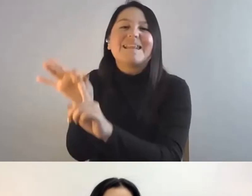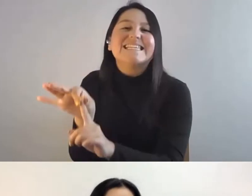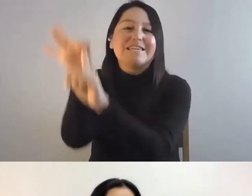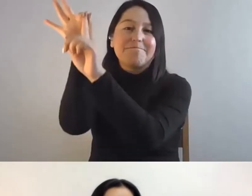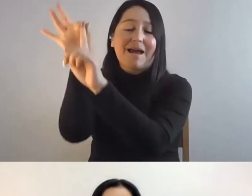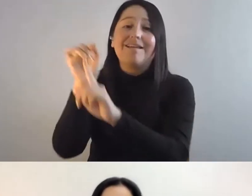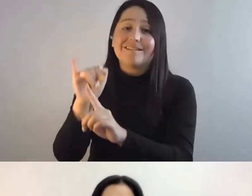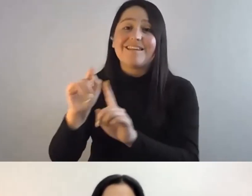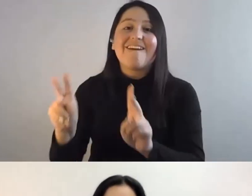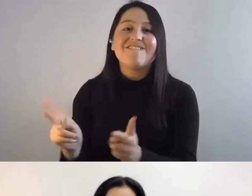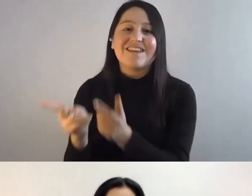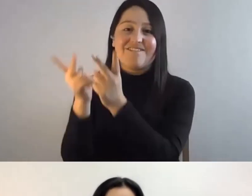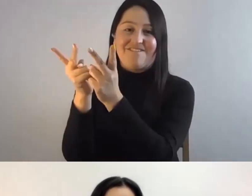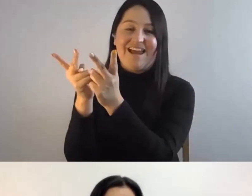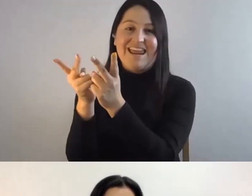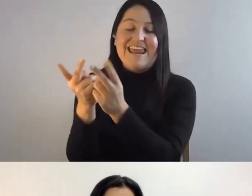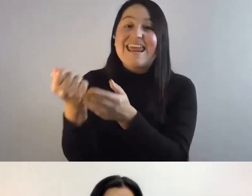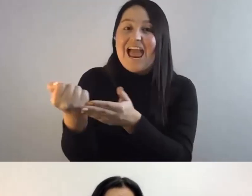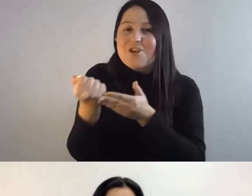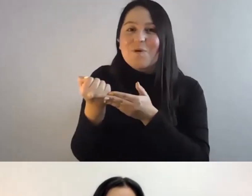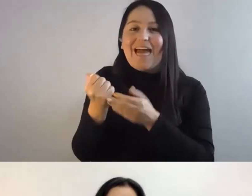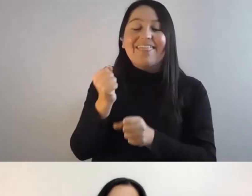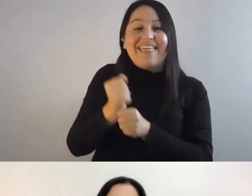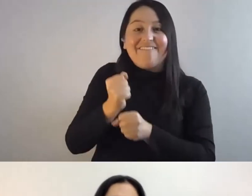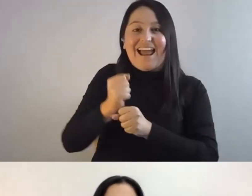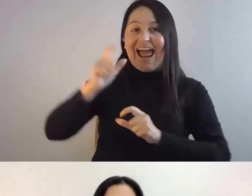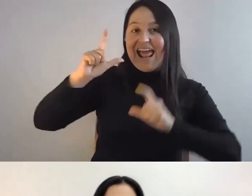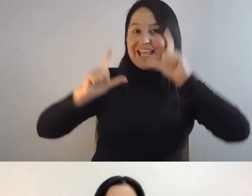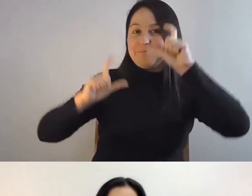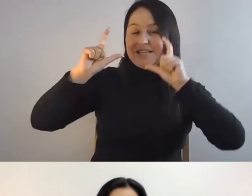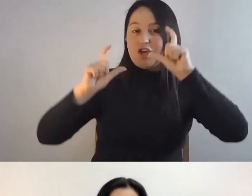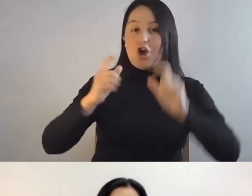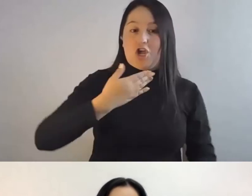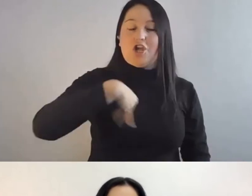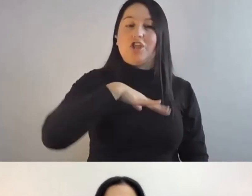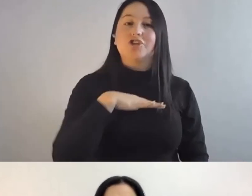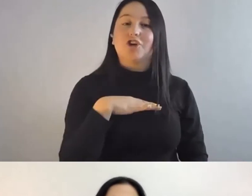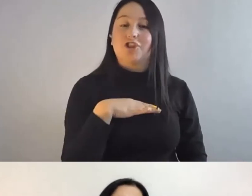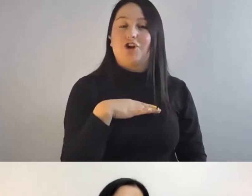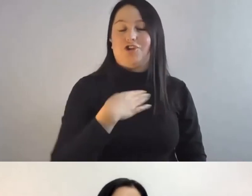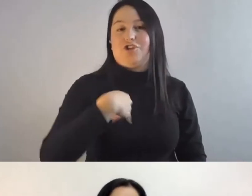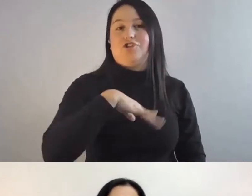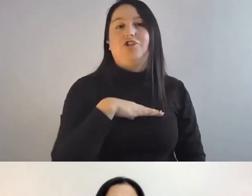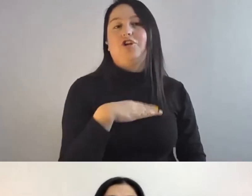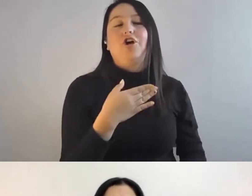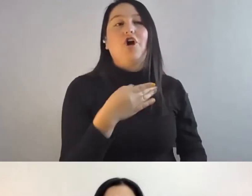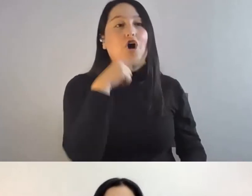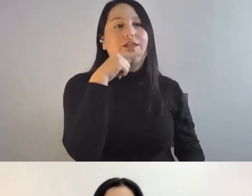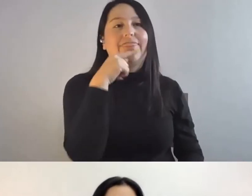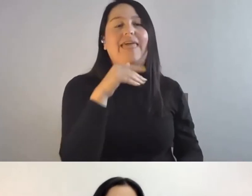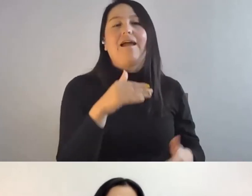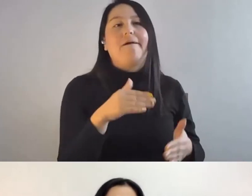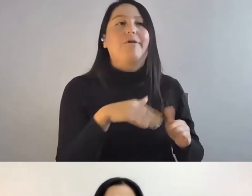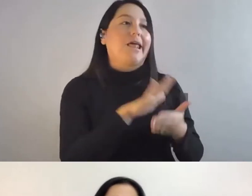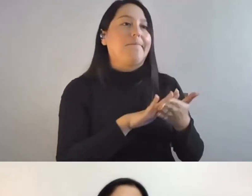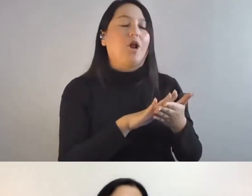porque hace trabajar la expresión y nosotros como oyentes descansamos. Por ejemplo, no sé, en el tono de la voz, distinto